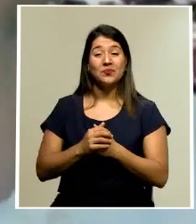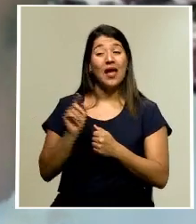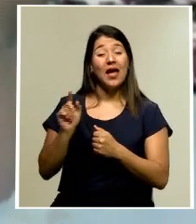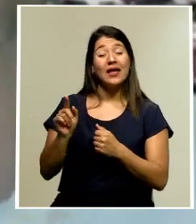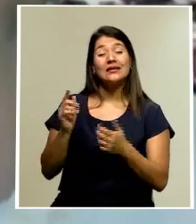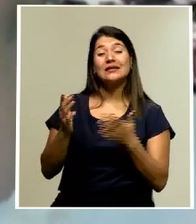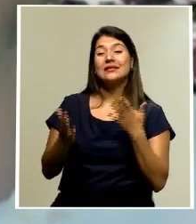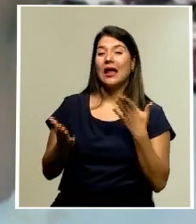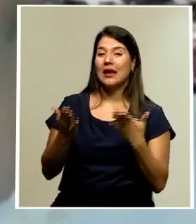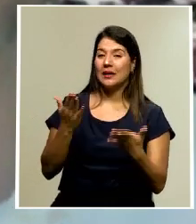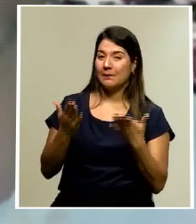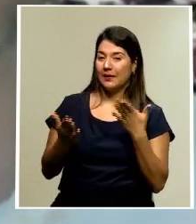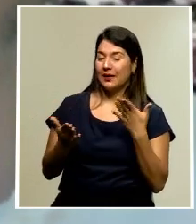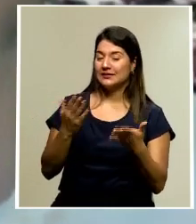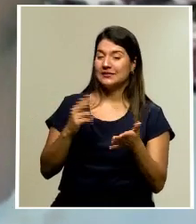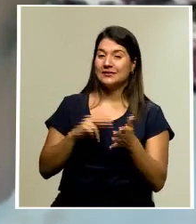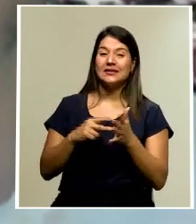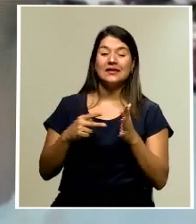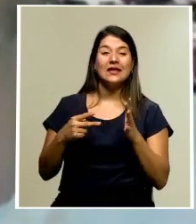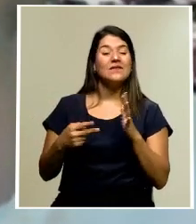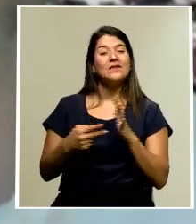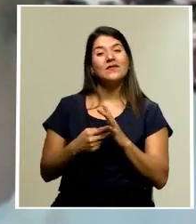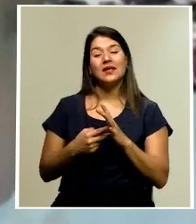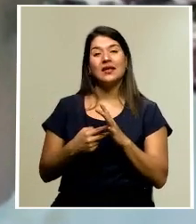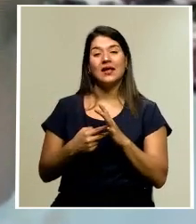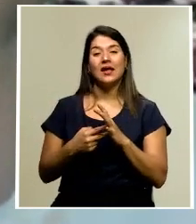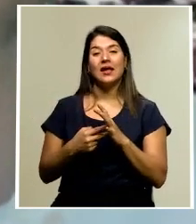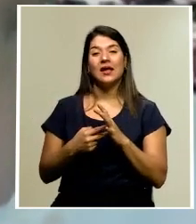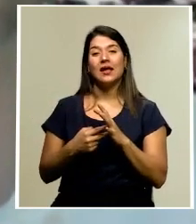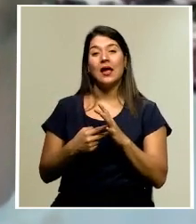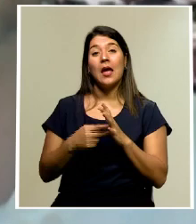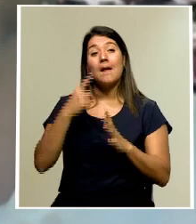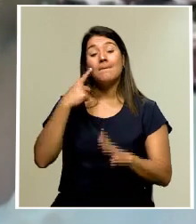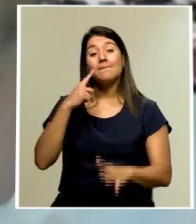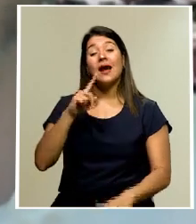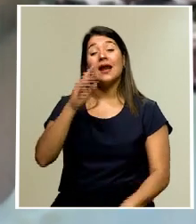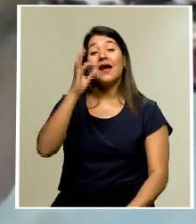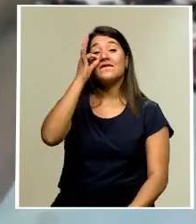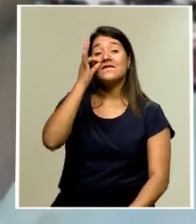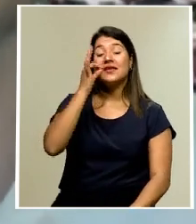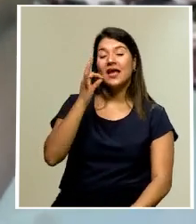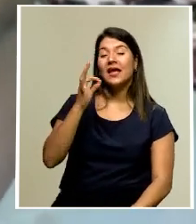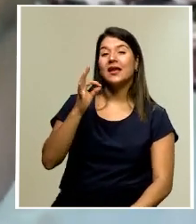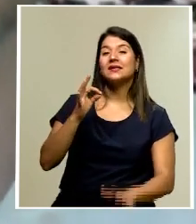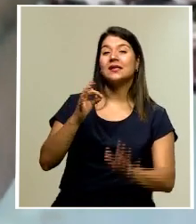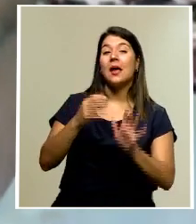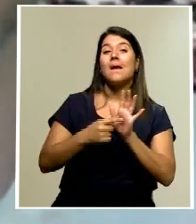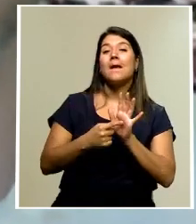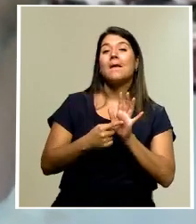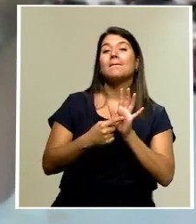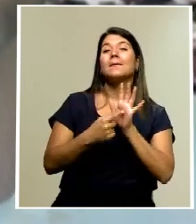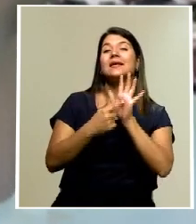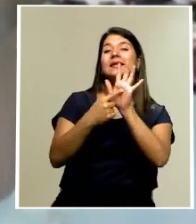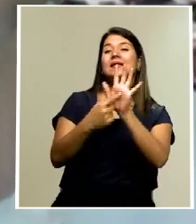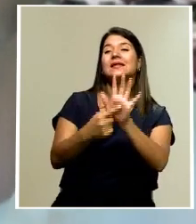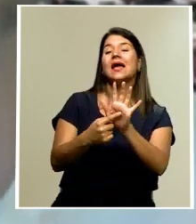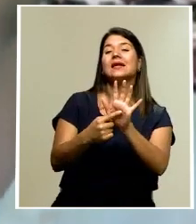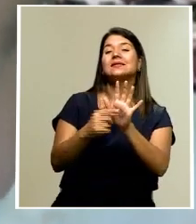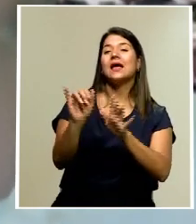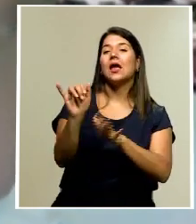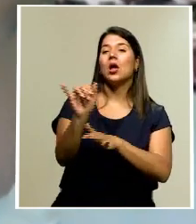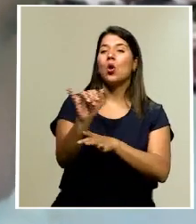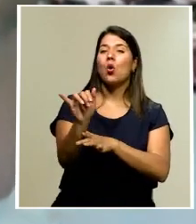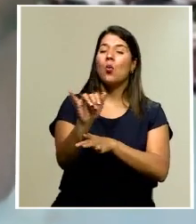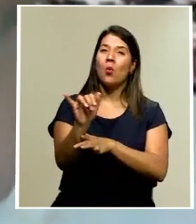Probablemente, digamos, le signifique entonces a don José María Figueres presentarse como la alternativa más de centro a